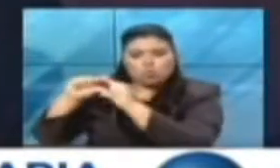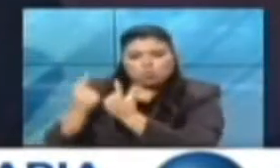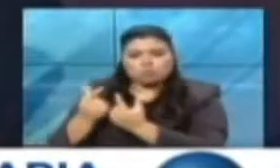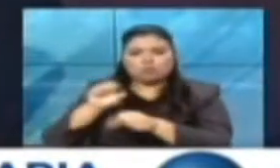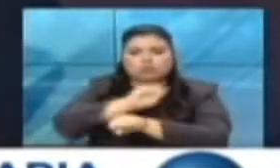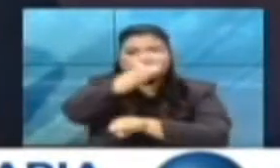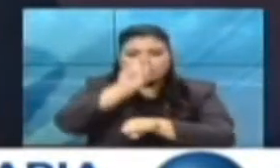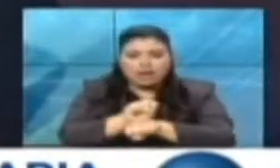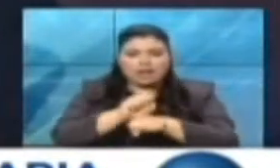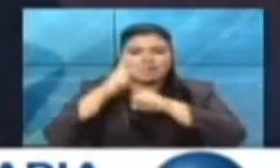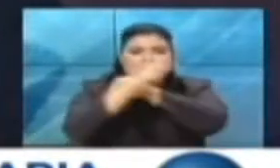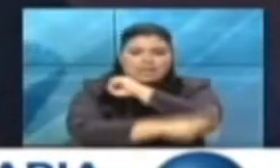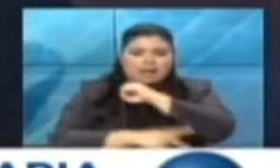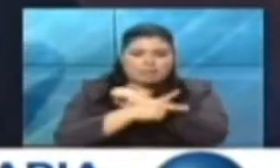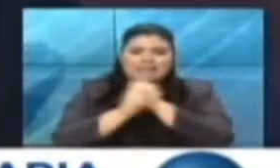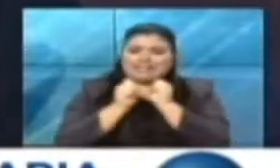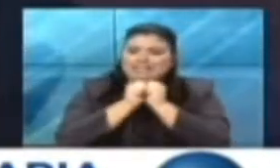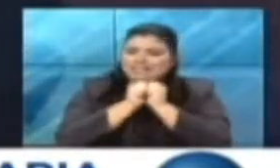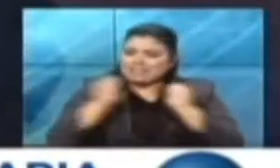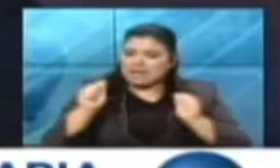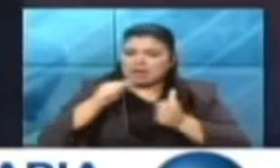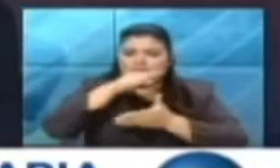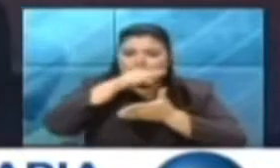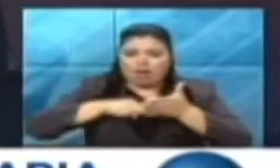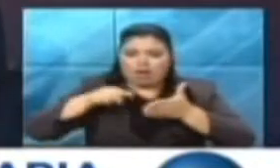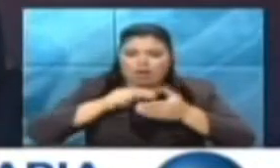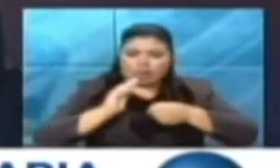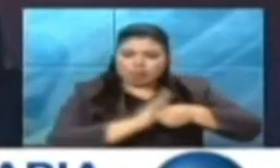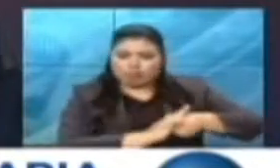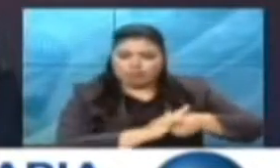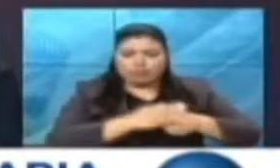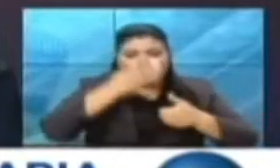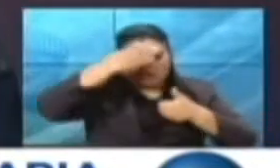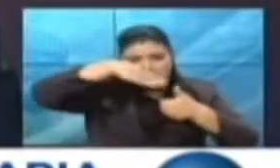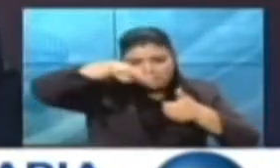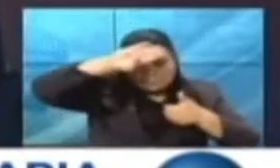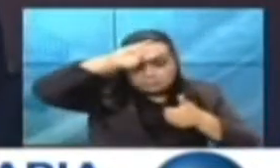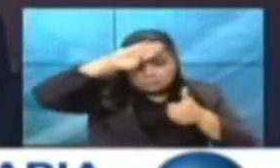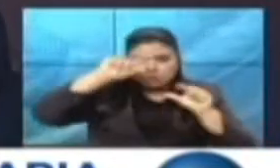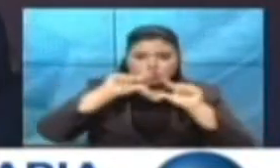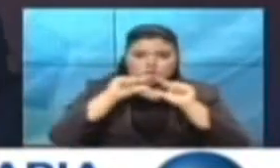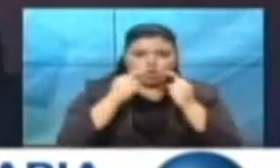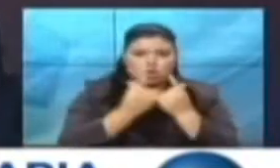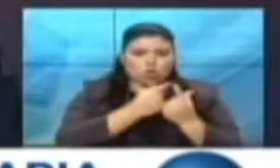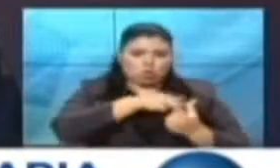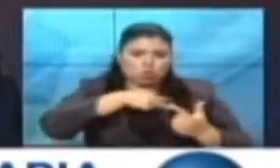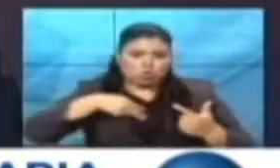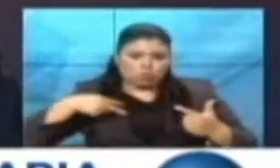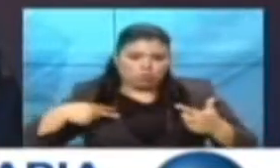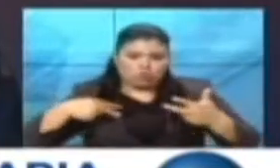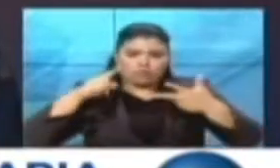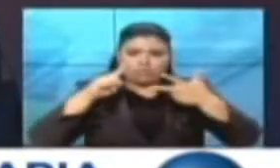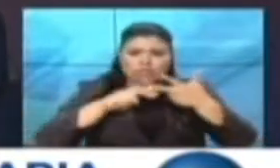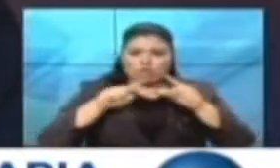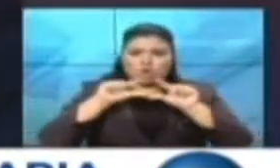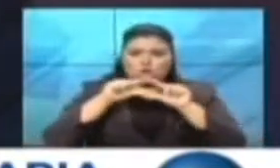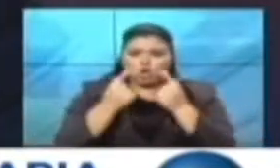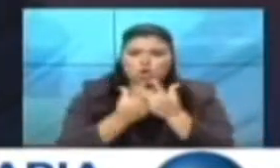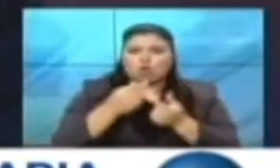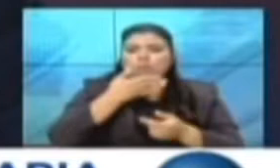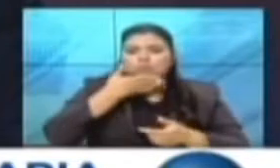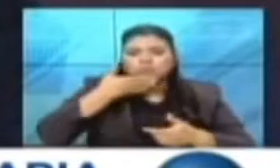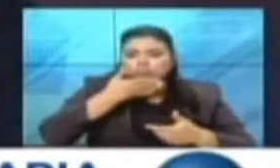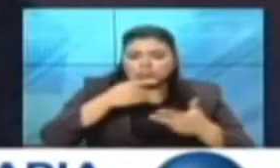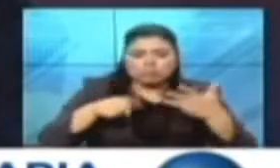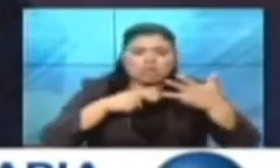exclusión como ocurre hoy los campesinos los indígenas los moradores de barrio los educadores